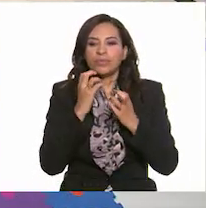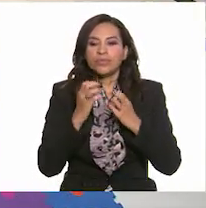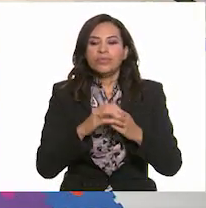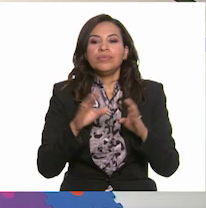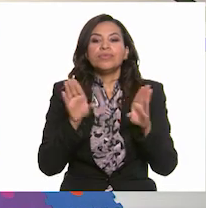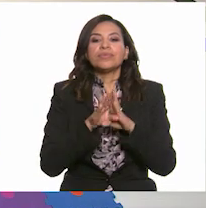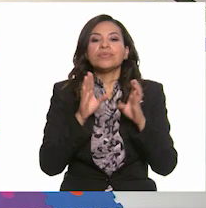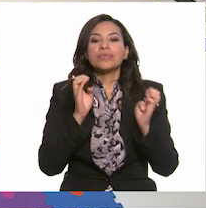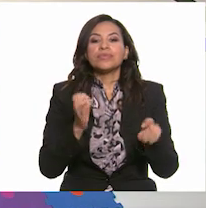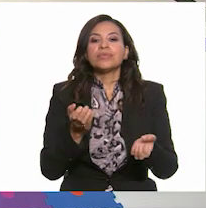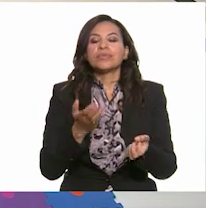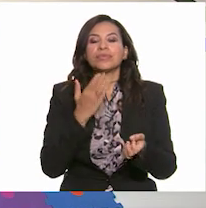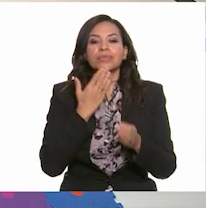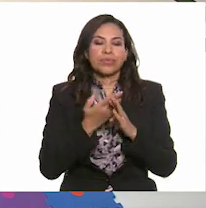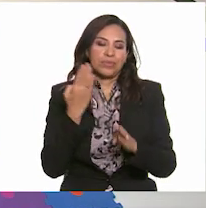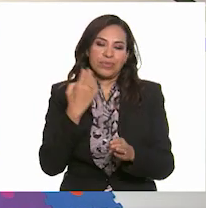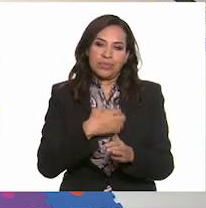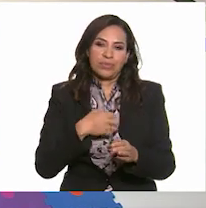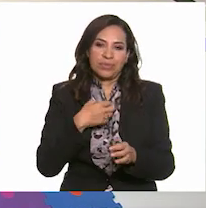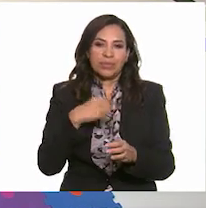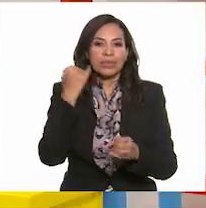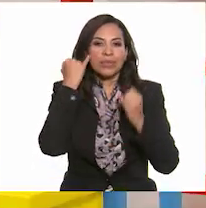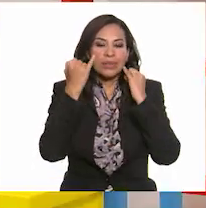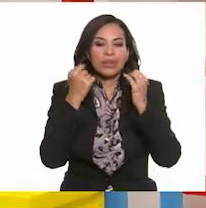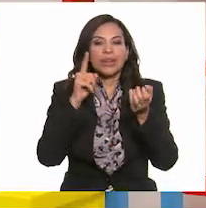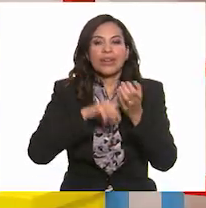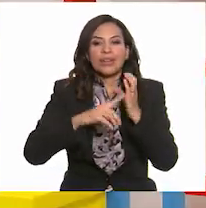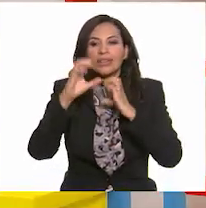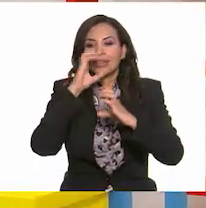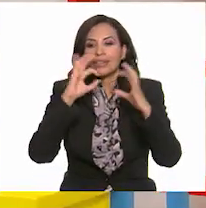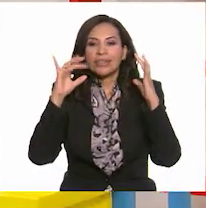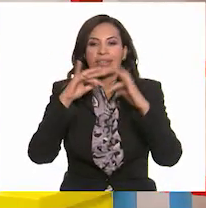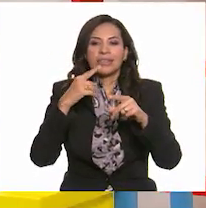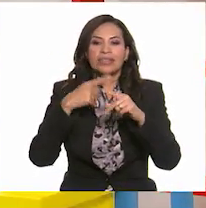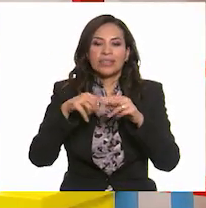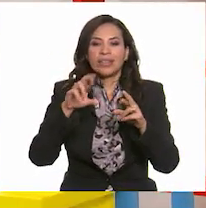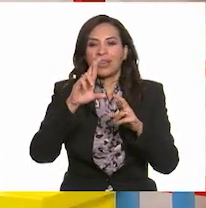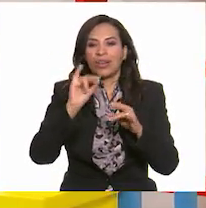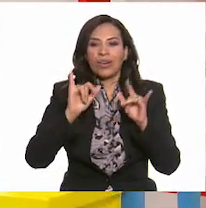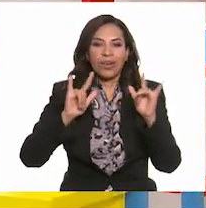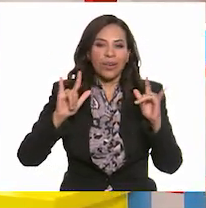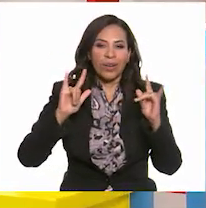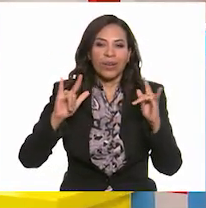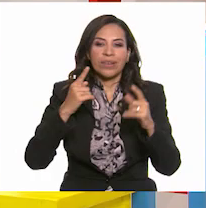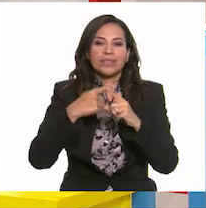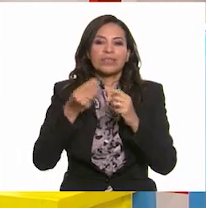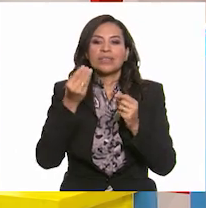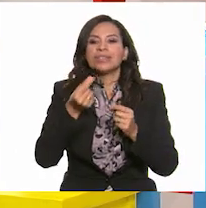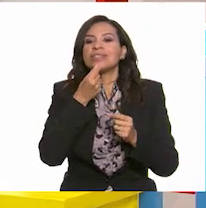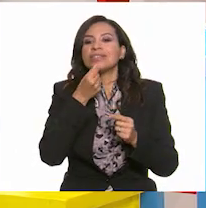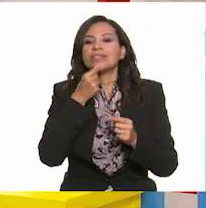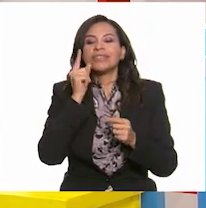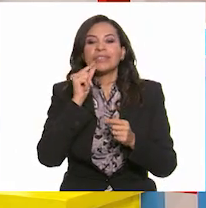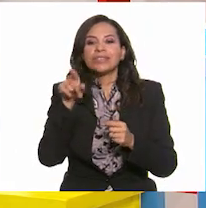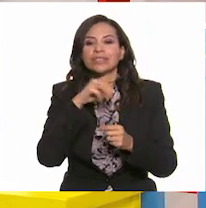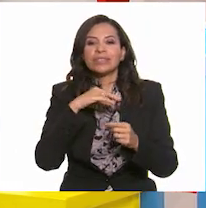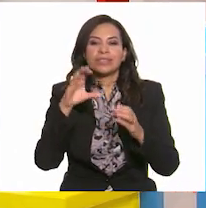¿Cómo estás, Pepe? ¡Ay, muy contento! Me estoy imaginando que estoy en un concierto de rock padrísimo con muchas niñas y niños.